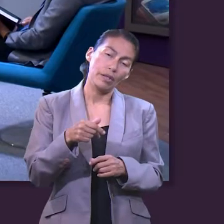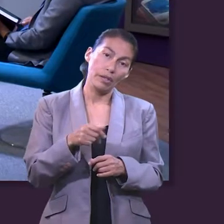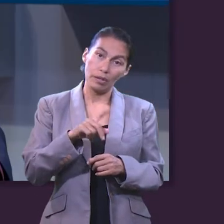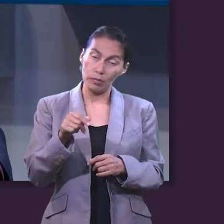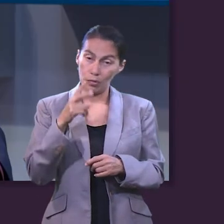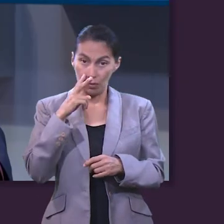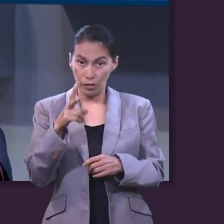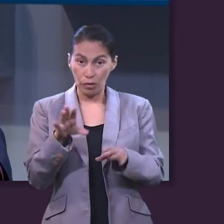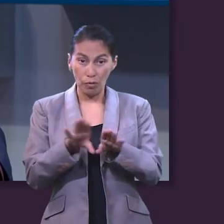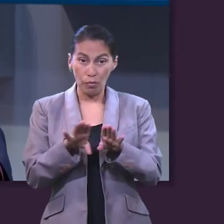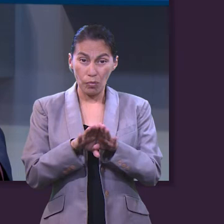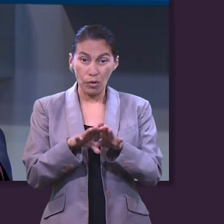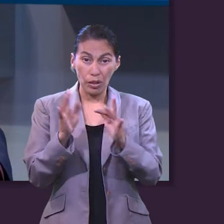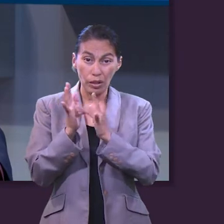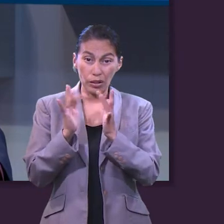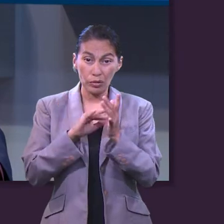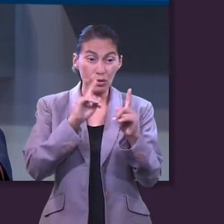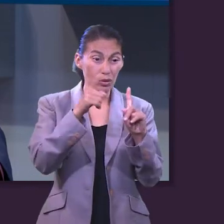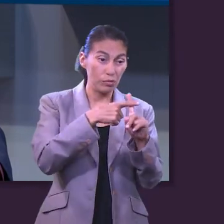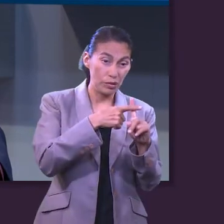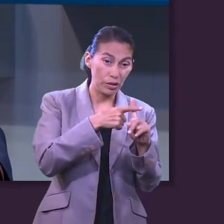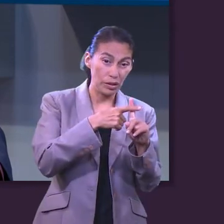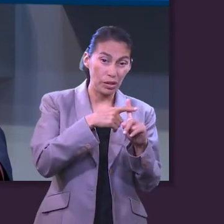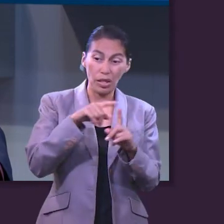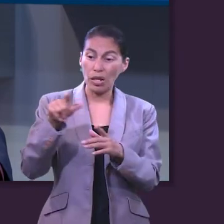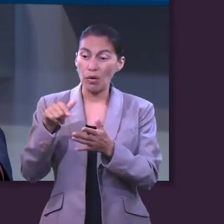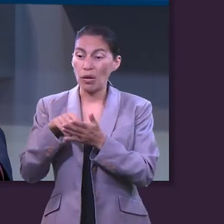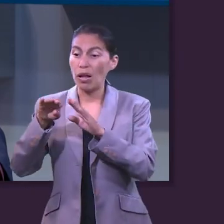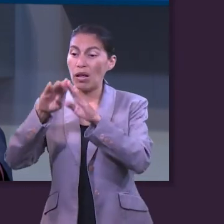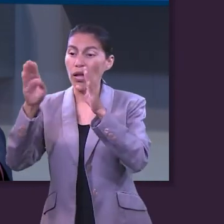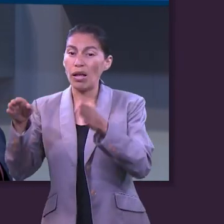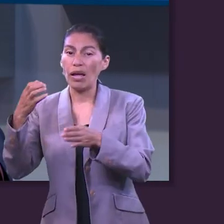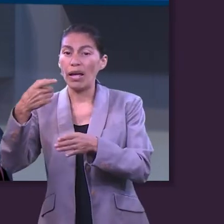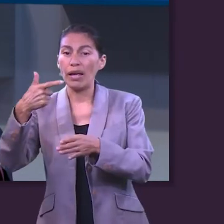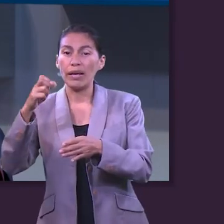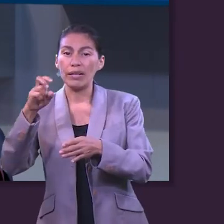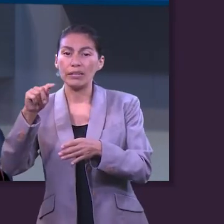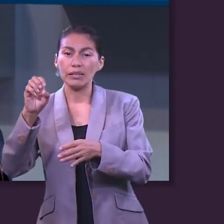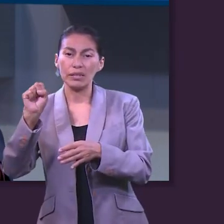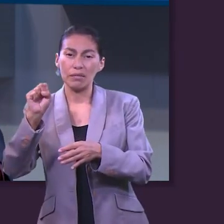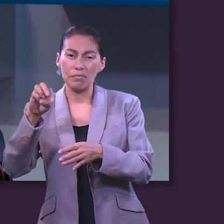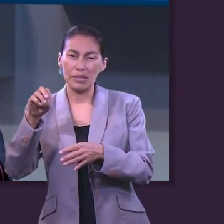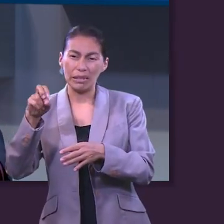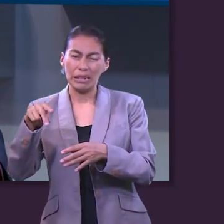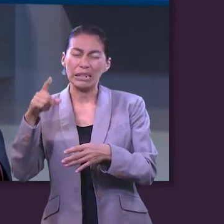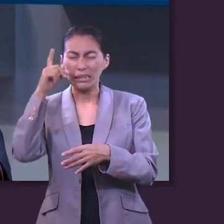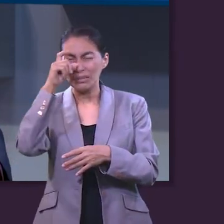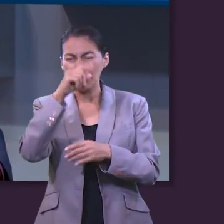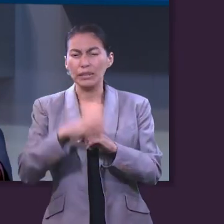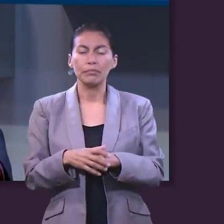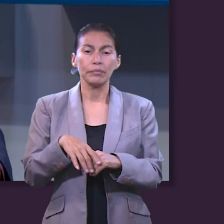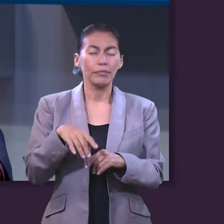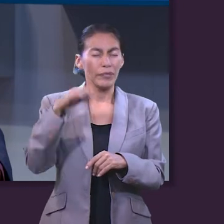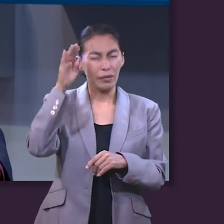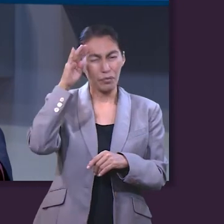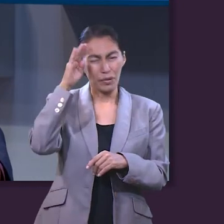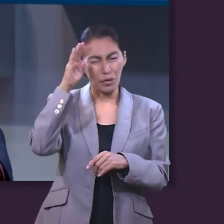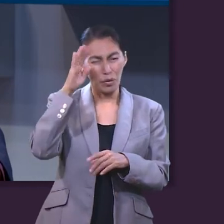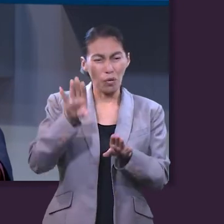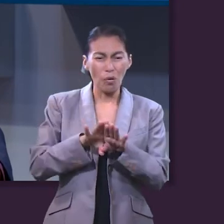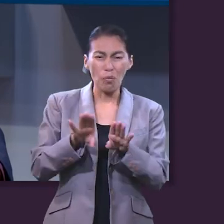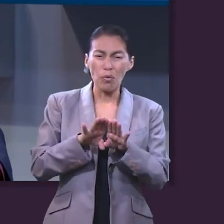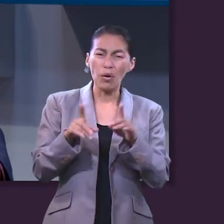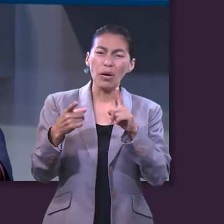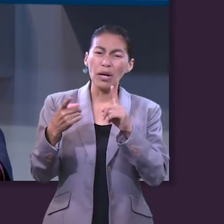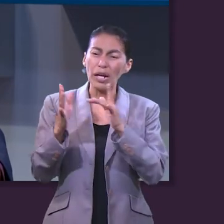la escena de la crucifixión y del Getsemaní, pero incluso en esta oración que él hizo cuando estaba colgado en la cruz, ¿no? Sí. Padre,